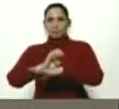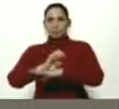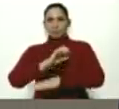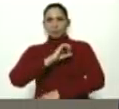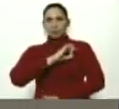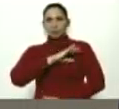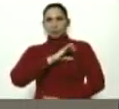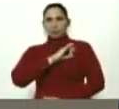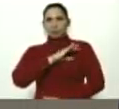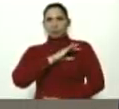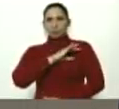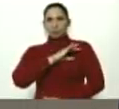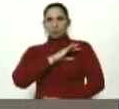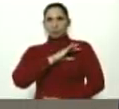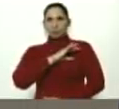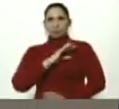Chile,